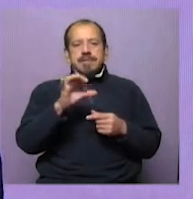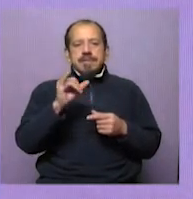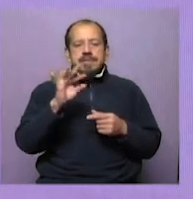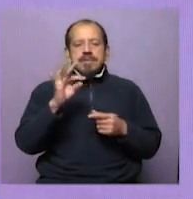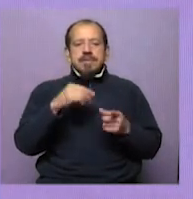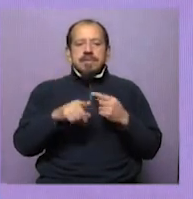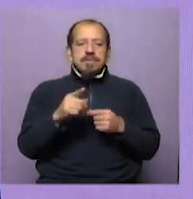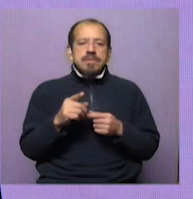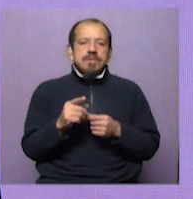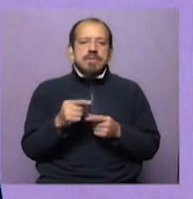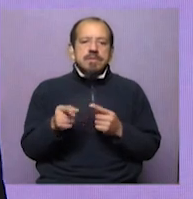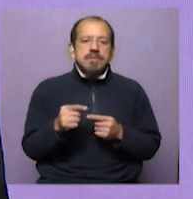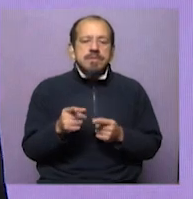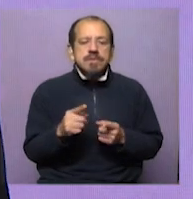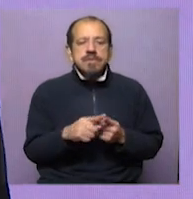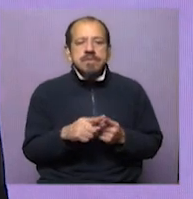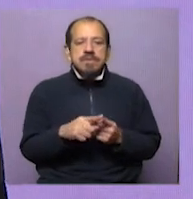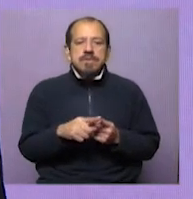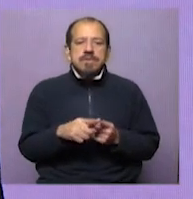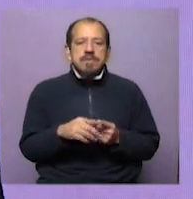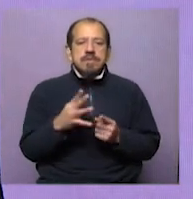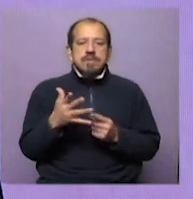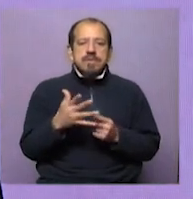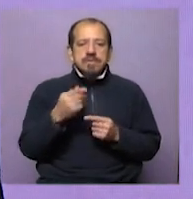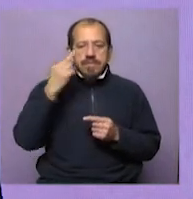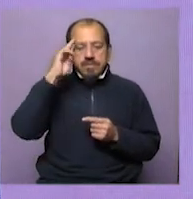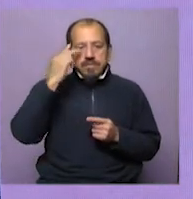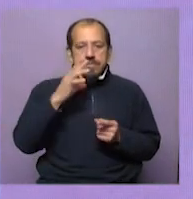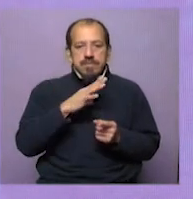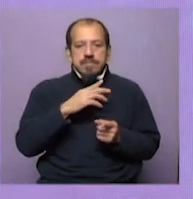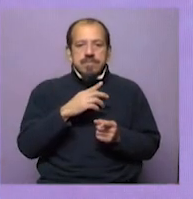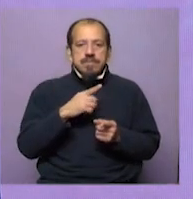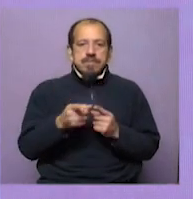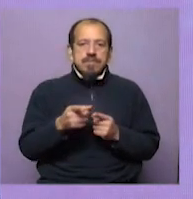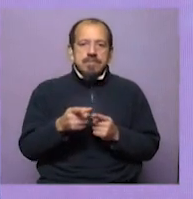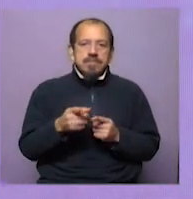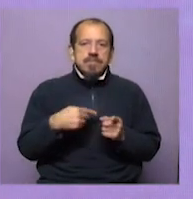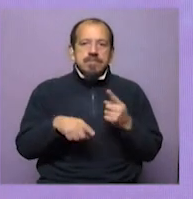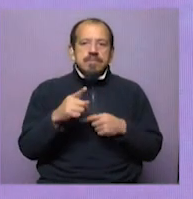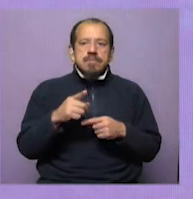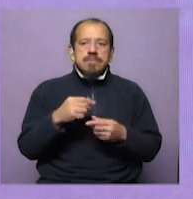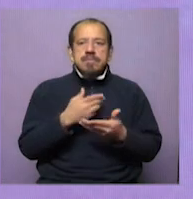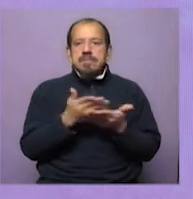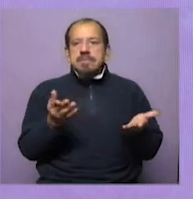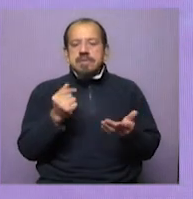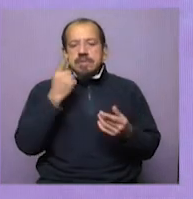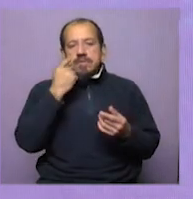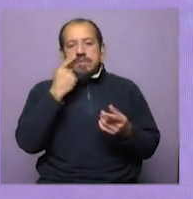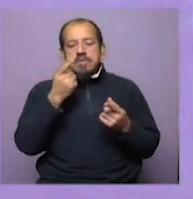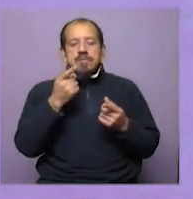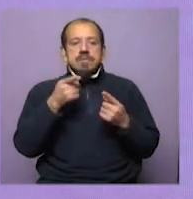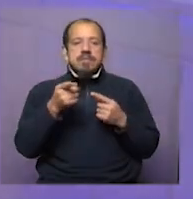esa diversidad de esos 5 preestrenos uruguayos, vos tenés El Retrato de mi Padre, como